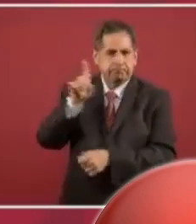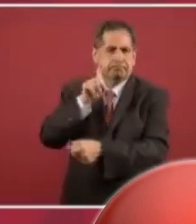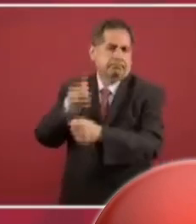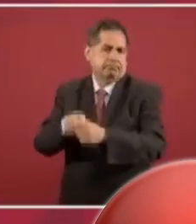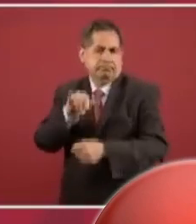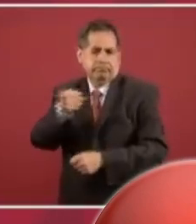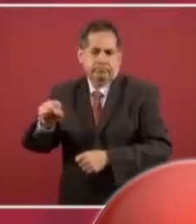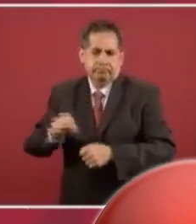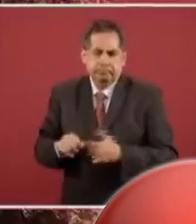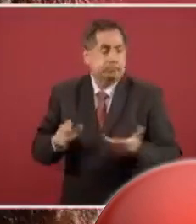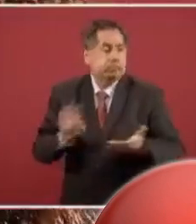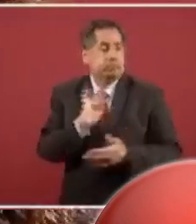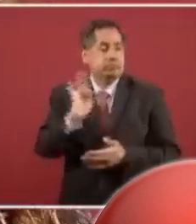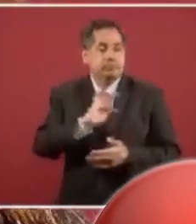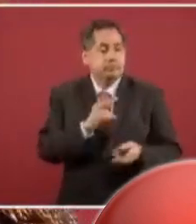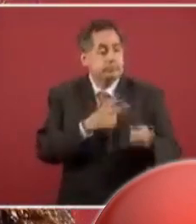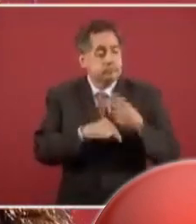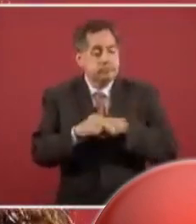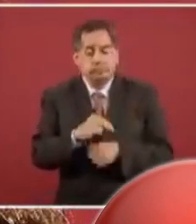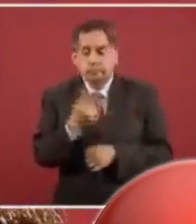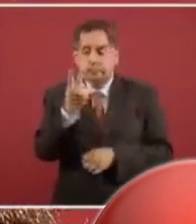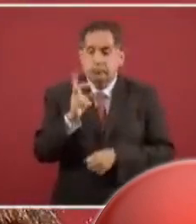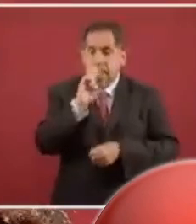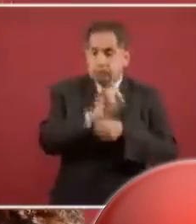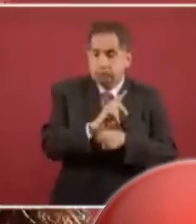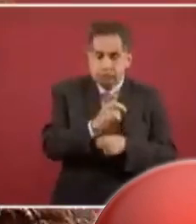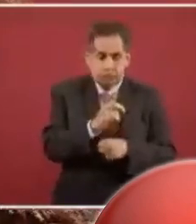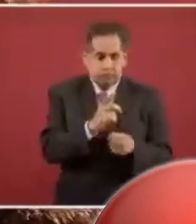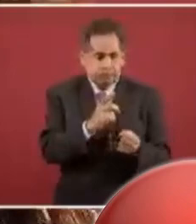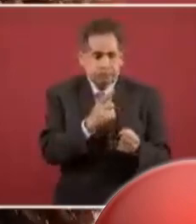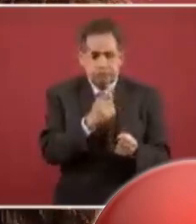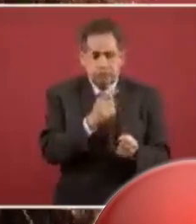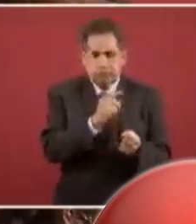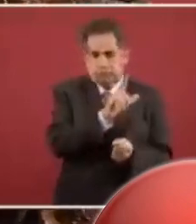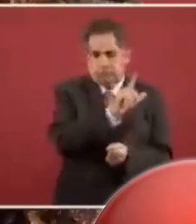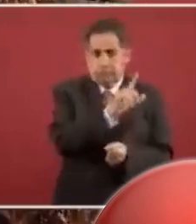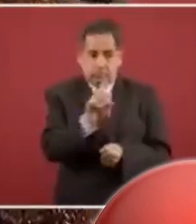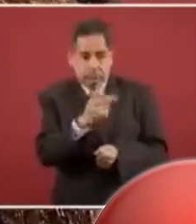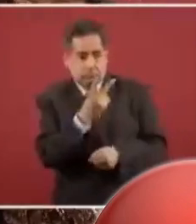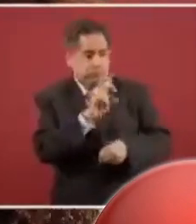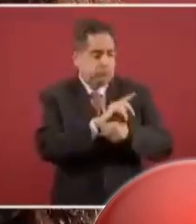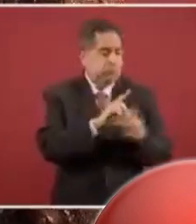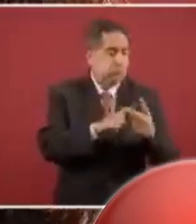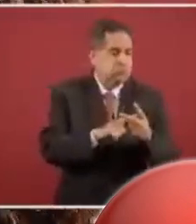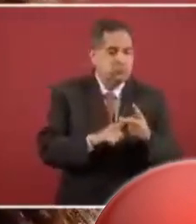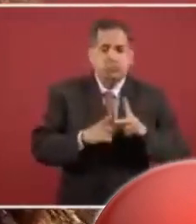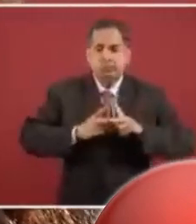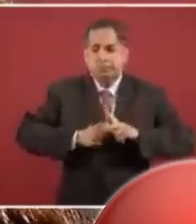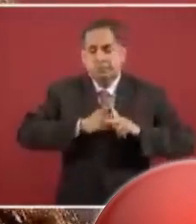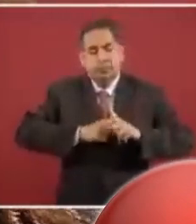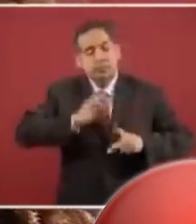una trabajadora del hogar que viene 2 días a la semana, por ejemplo, que yo pueda pagar la parte